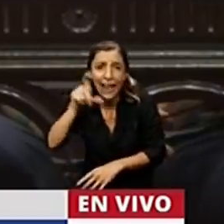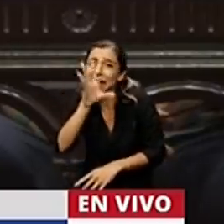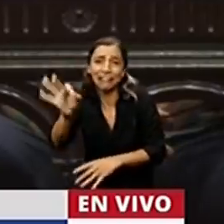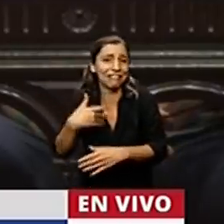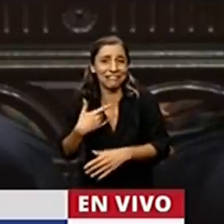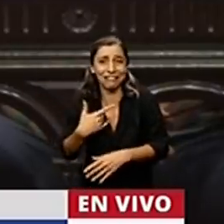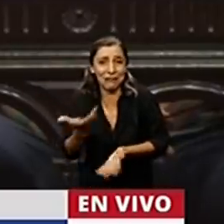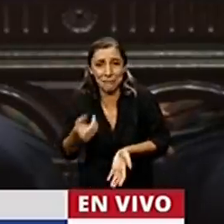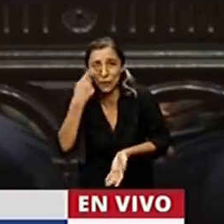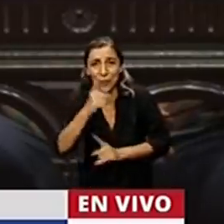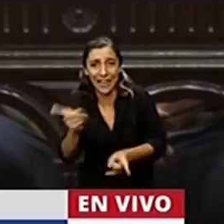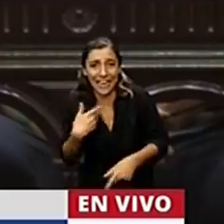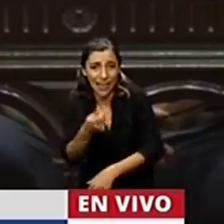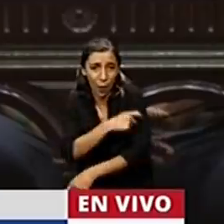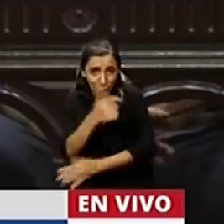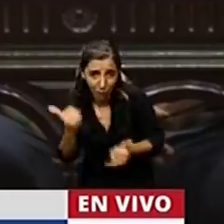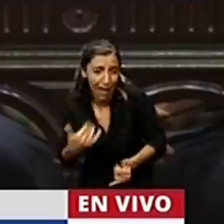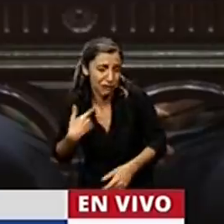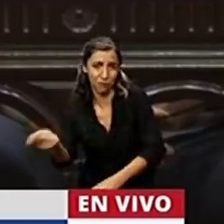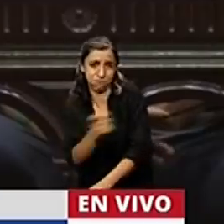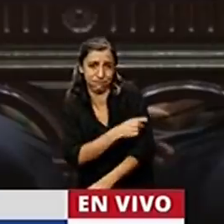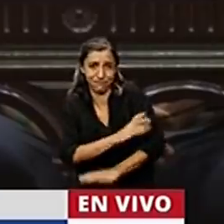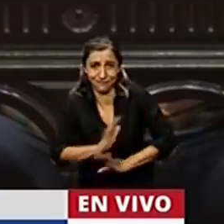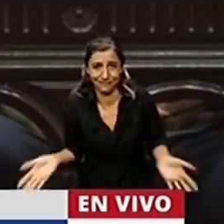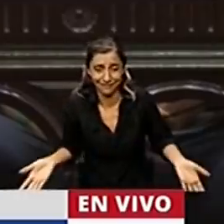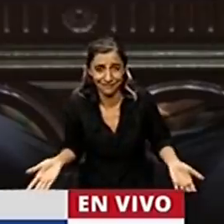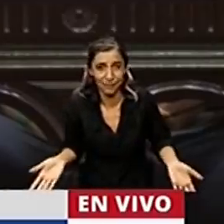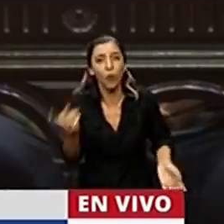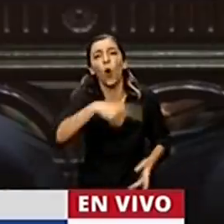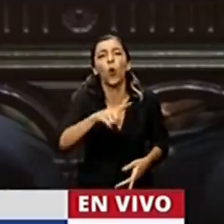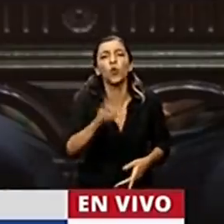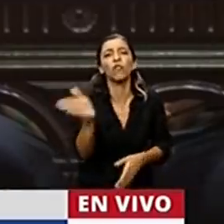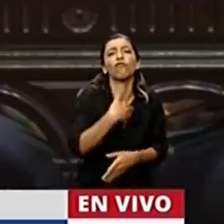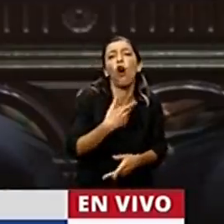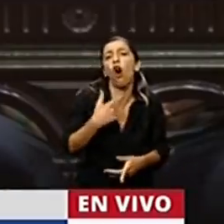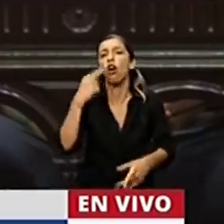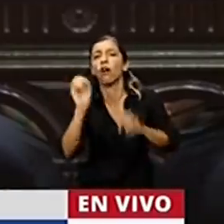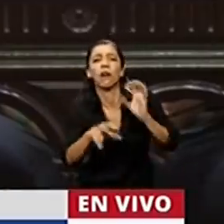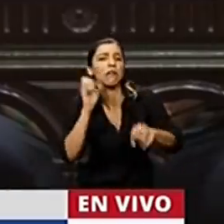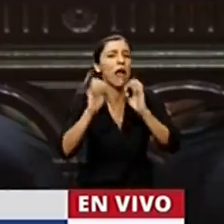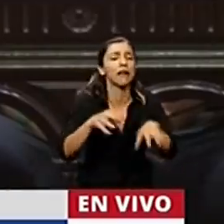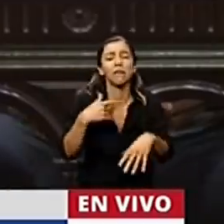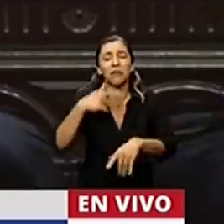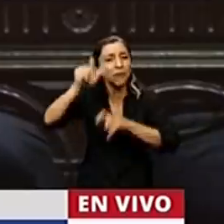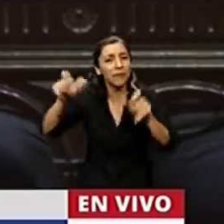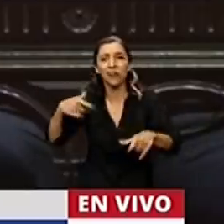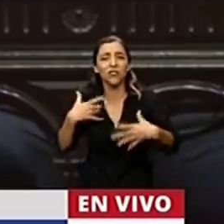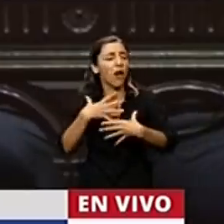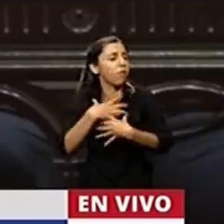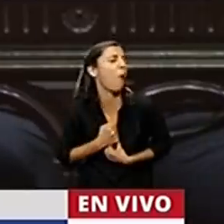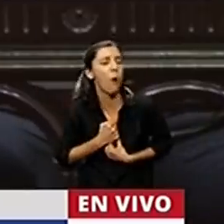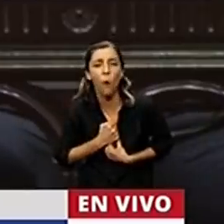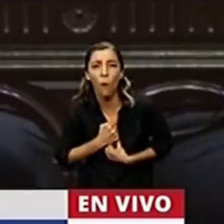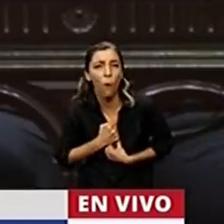tan corto, digamos, porque la verdad es que complica mucho todo y trae mucho desánimo a la gente. No a nosotros, a la